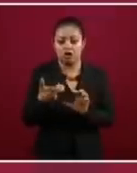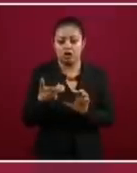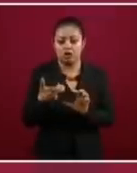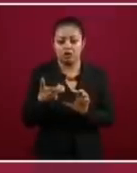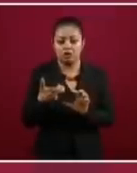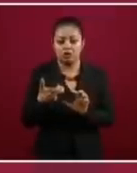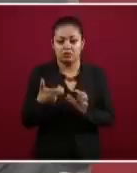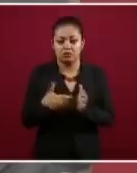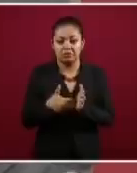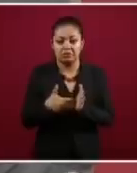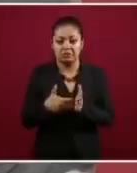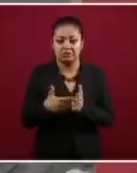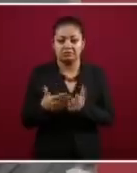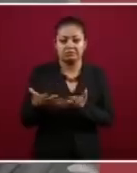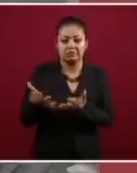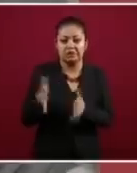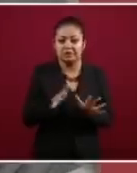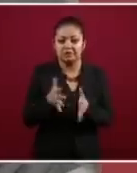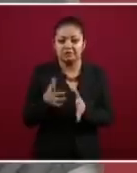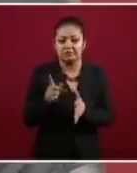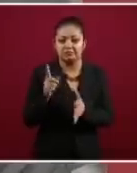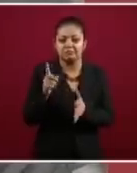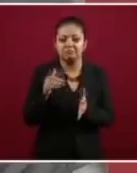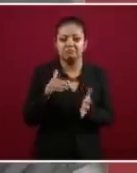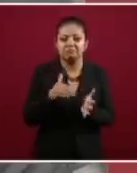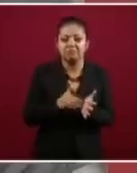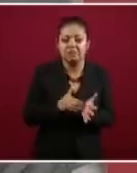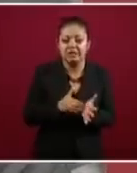Deben de estarse estimando alrededor de 1,000.